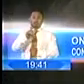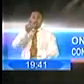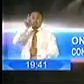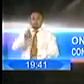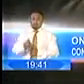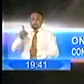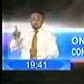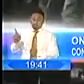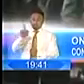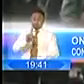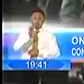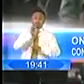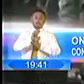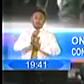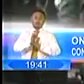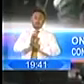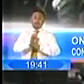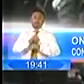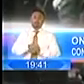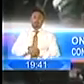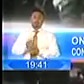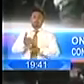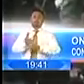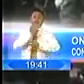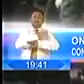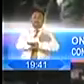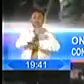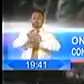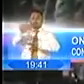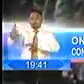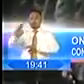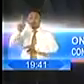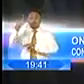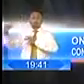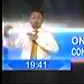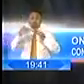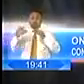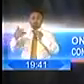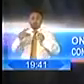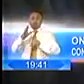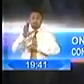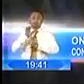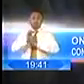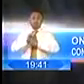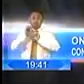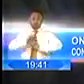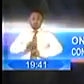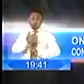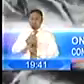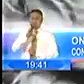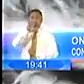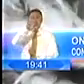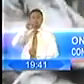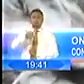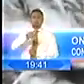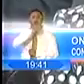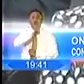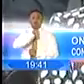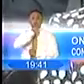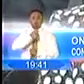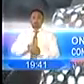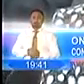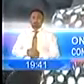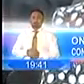de ellos, Ecuador. Antes, durante y después de la Segunda Guerra Mundial, nuestro país acogió alrededor de 5.000